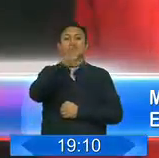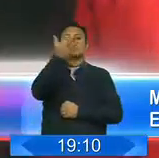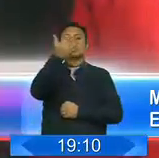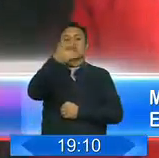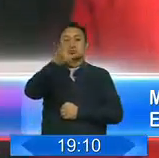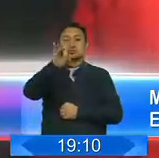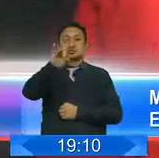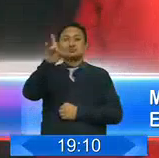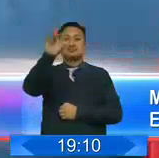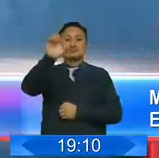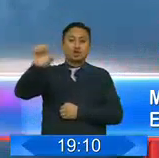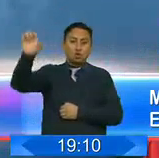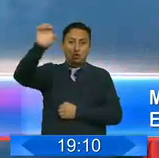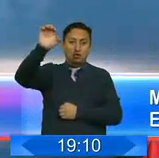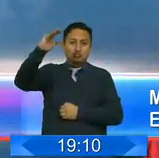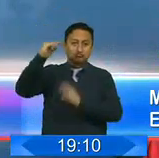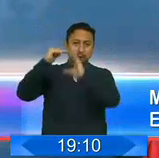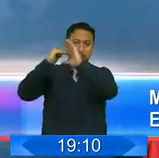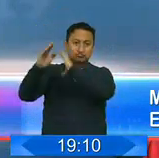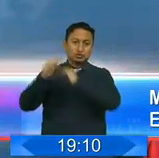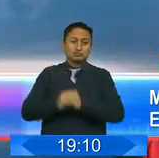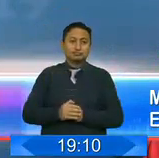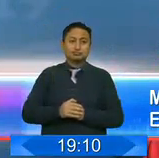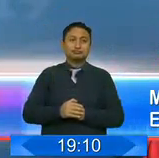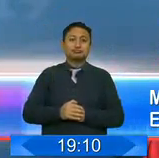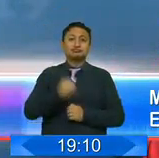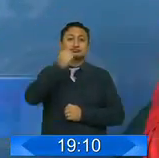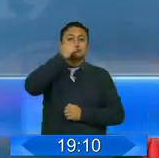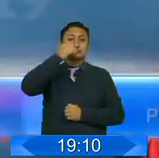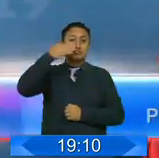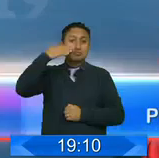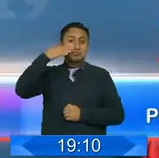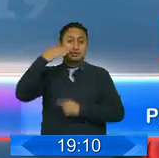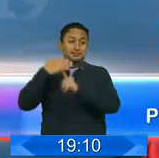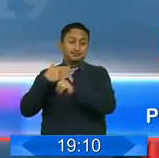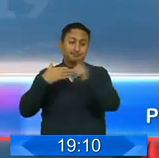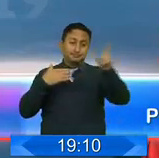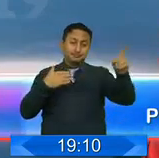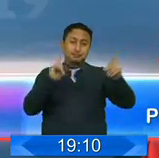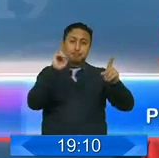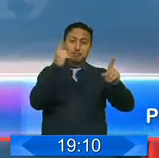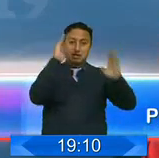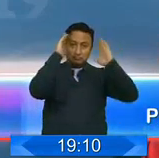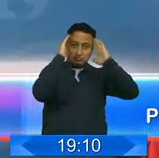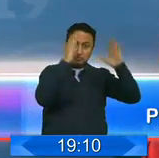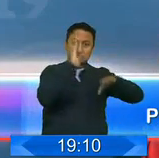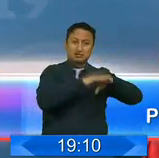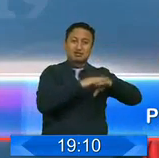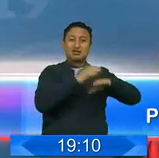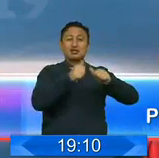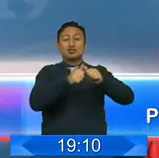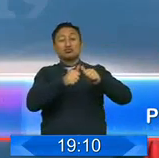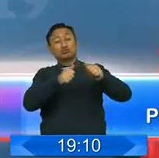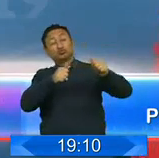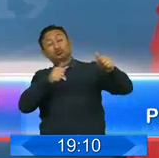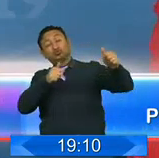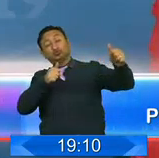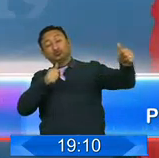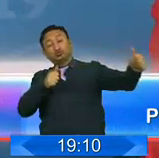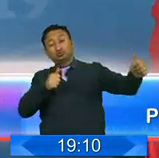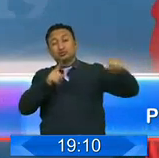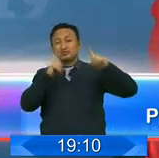518 a Europa. Siendo las provincias amazónicas, en primera instancia, por tener las zonas de